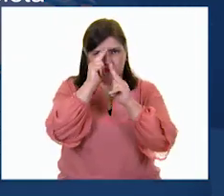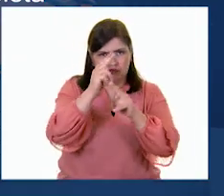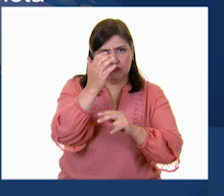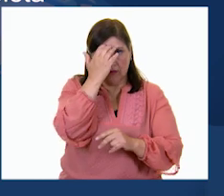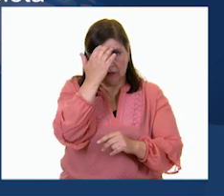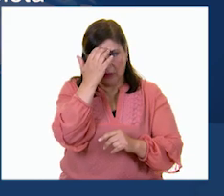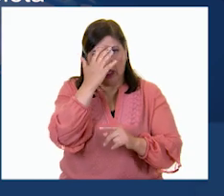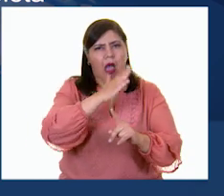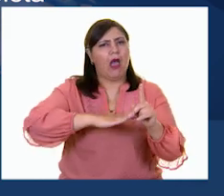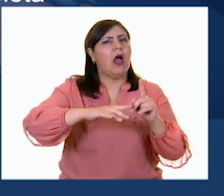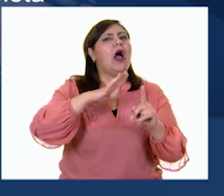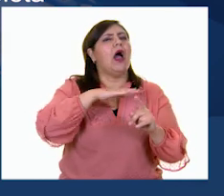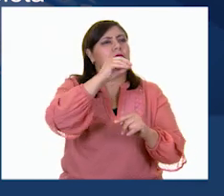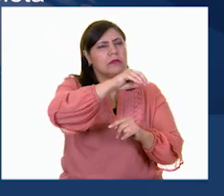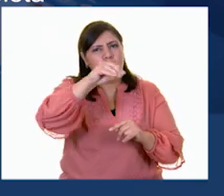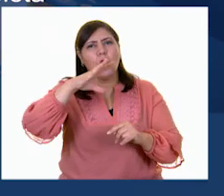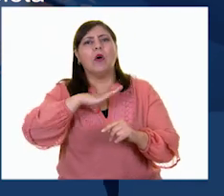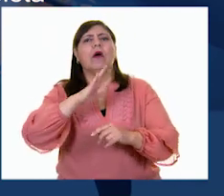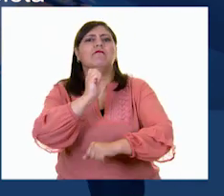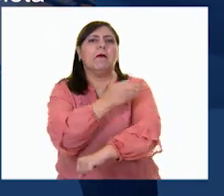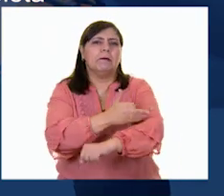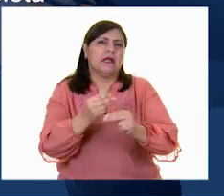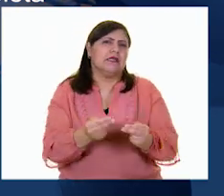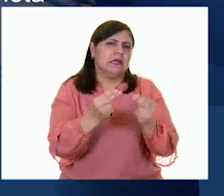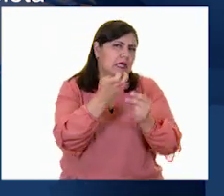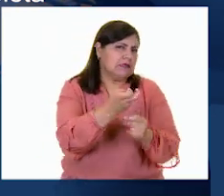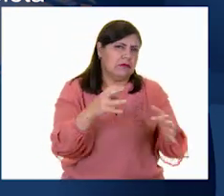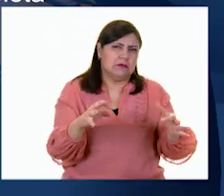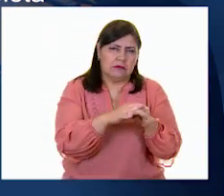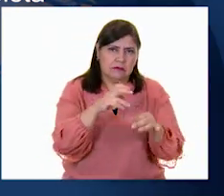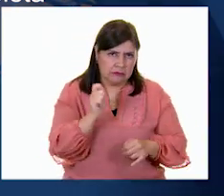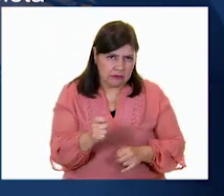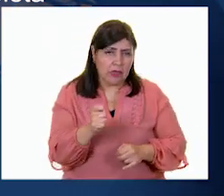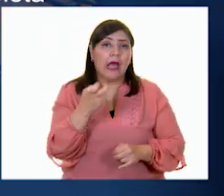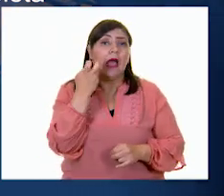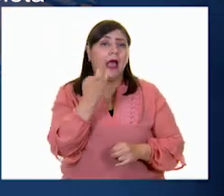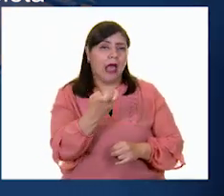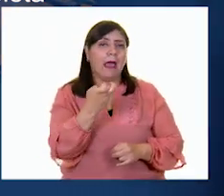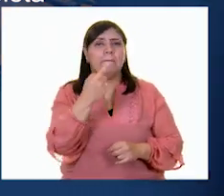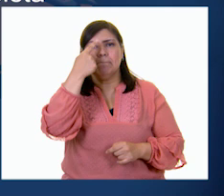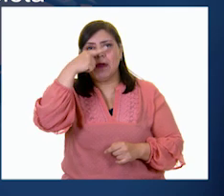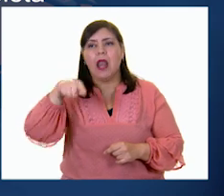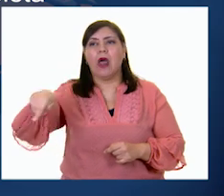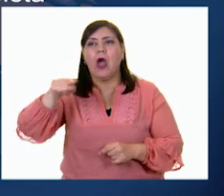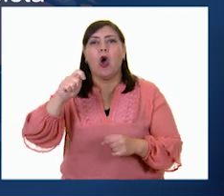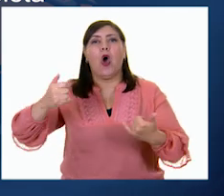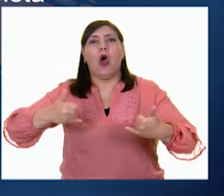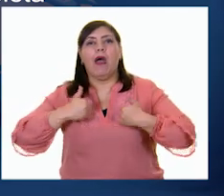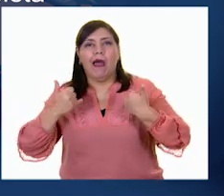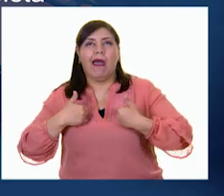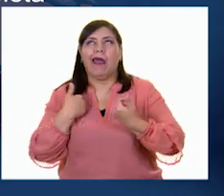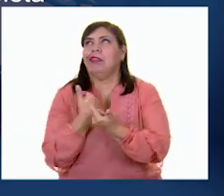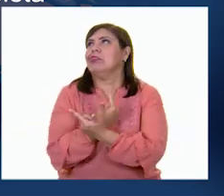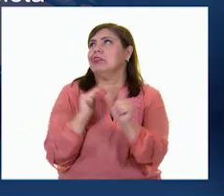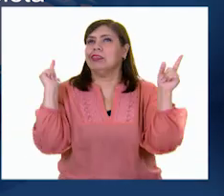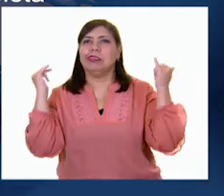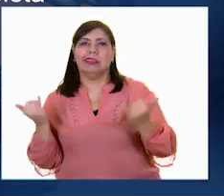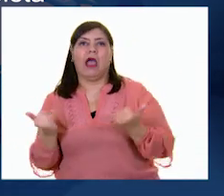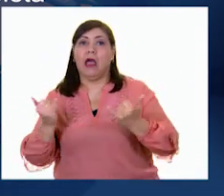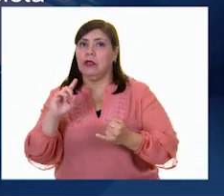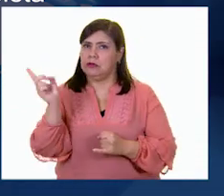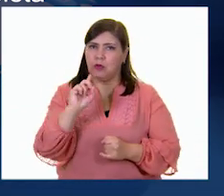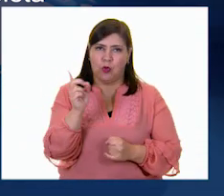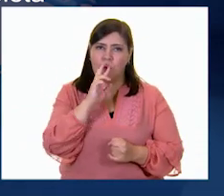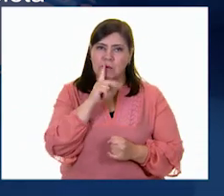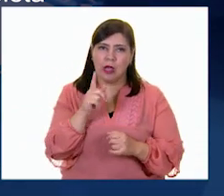que en esta ciudad se dedican a esta clase de negocios, pues de este modo se les evita a los jóvenes que vivan en completa libertad, lo